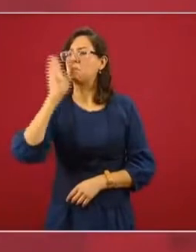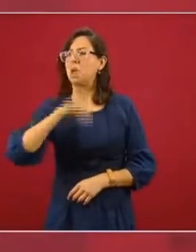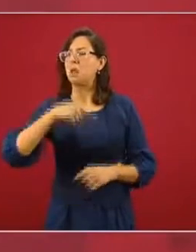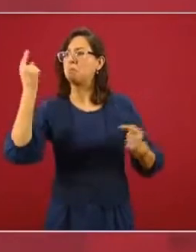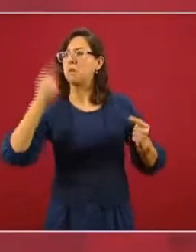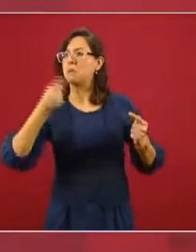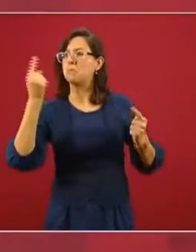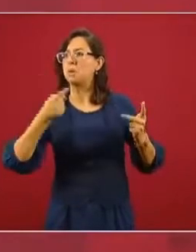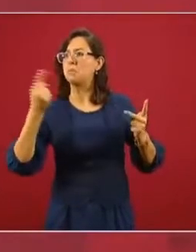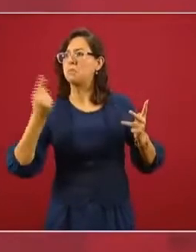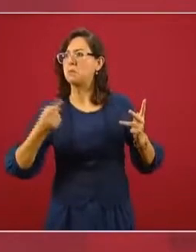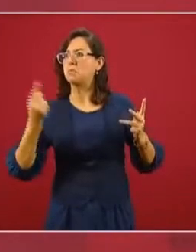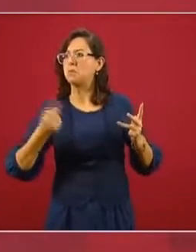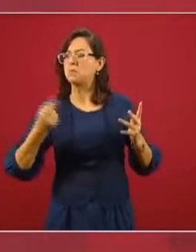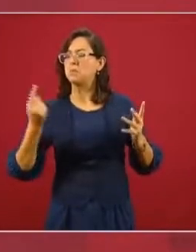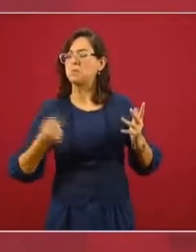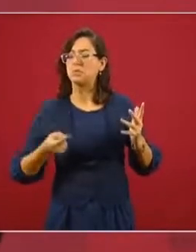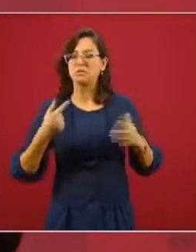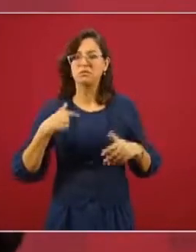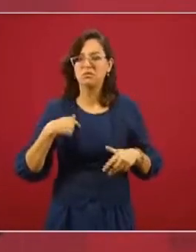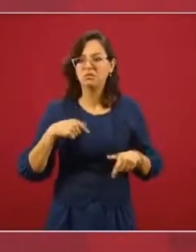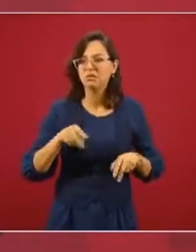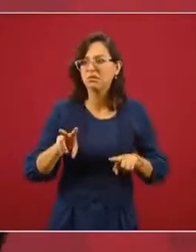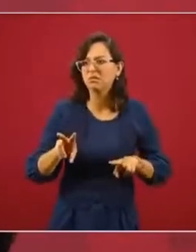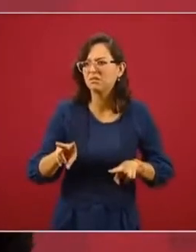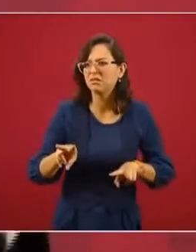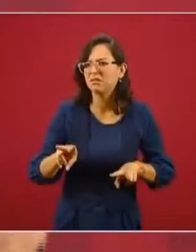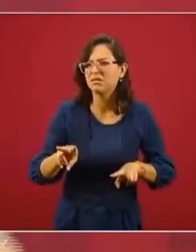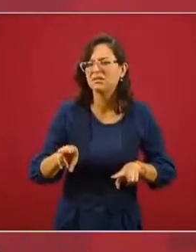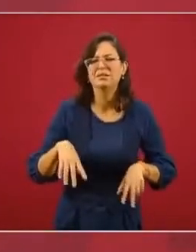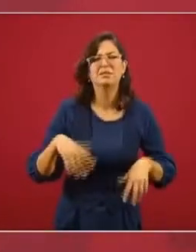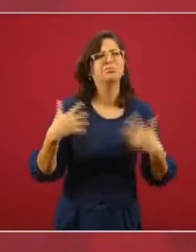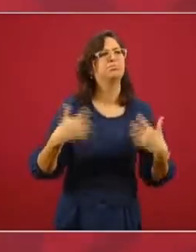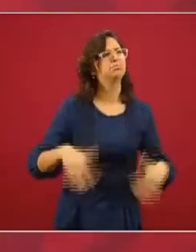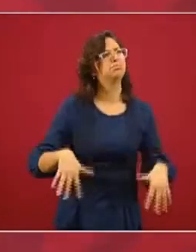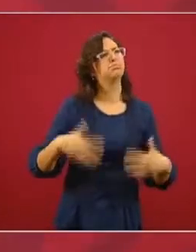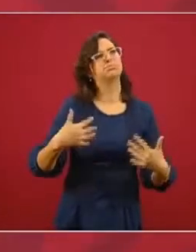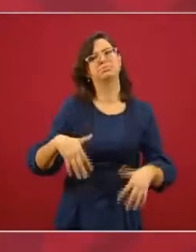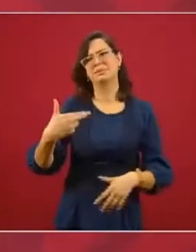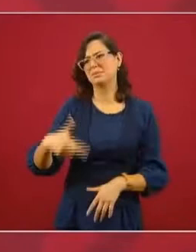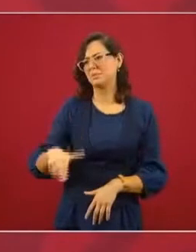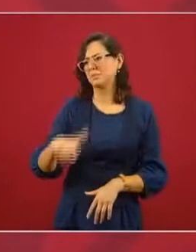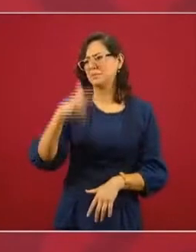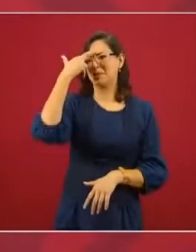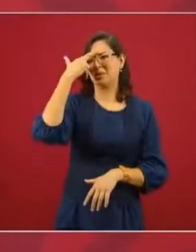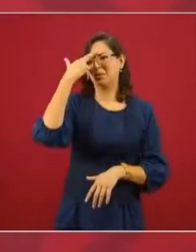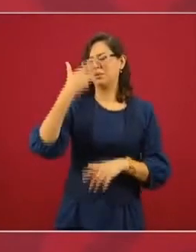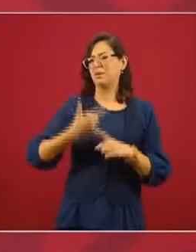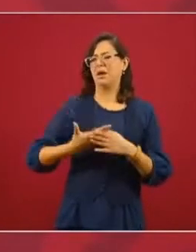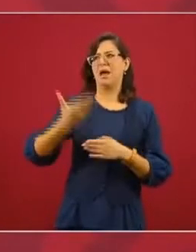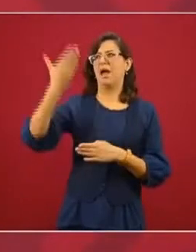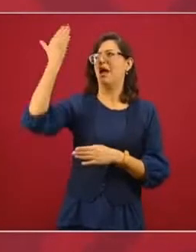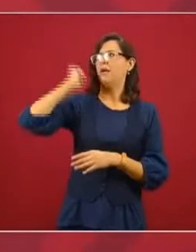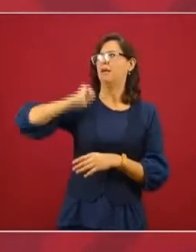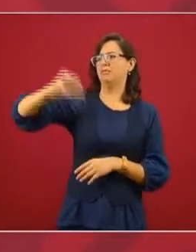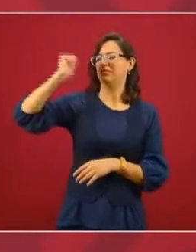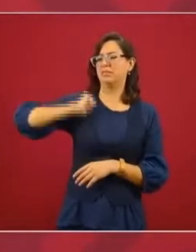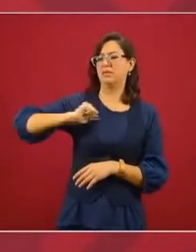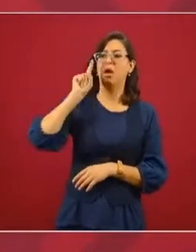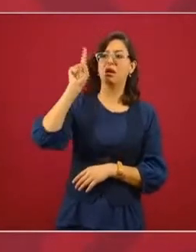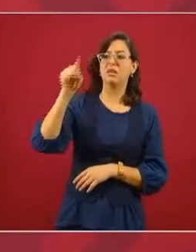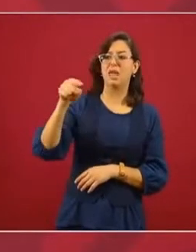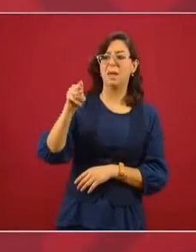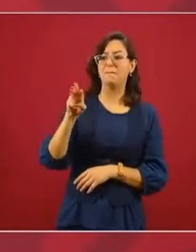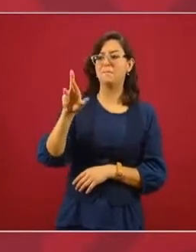Me recordó lo que hicieron los conservadores cuando fueron a Miramar a